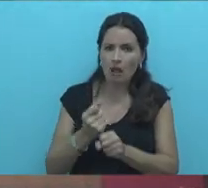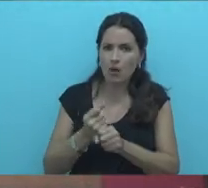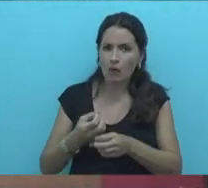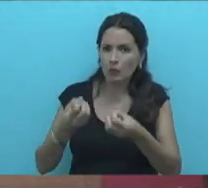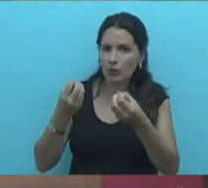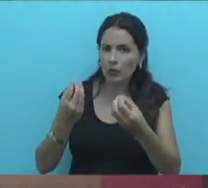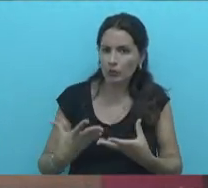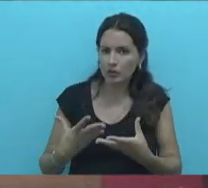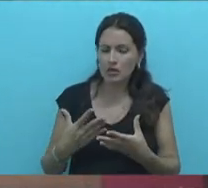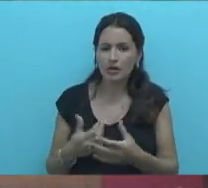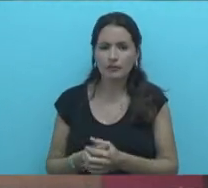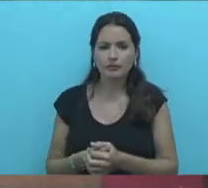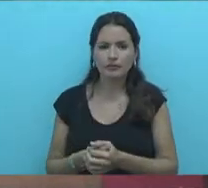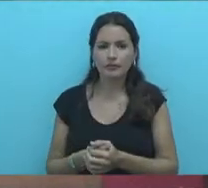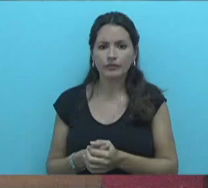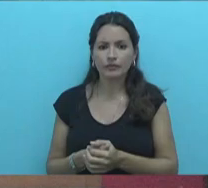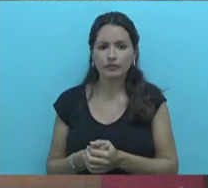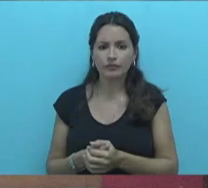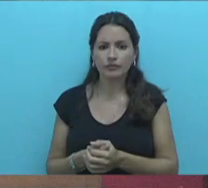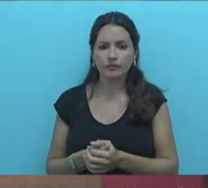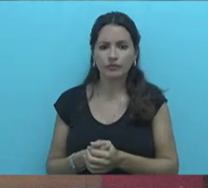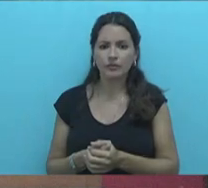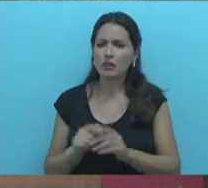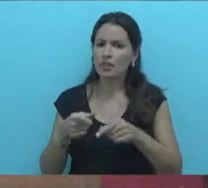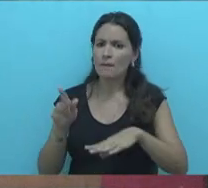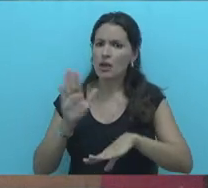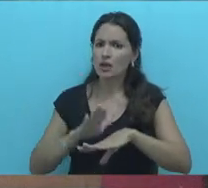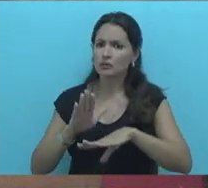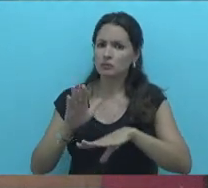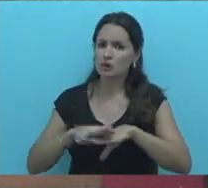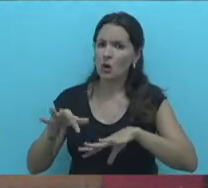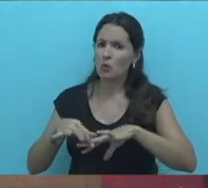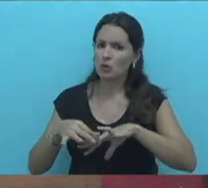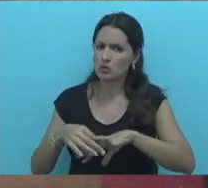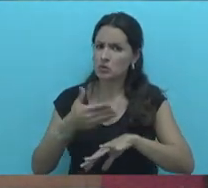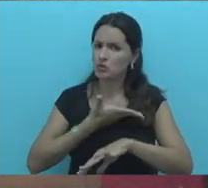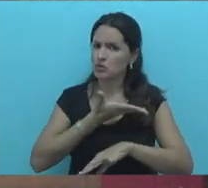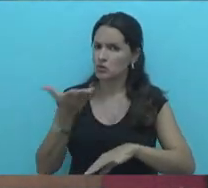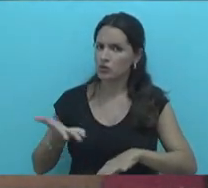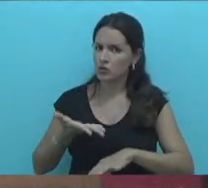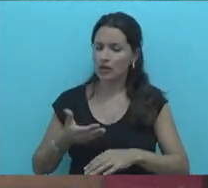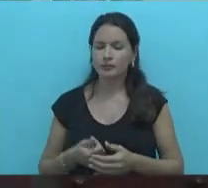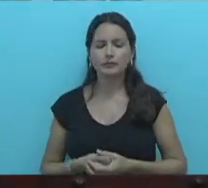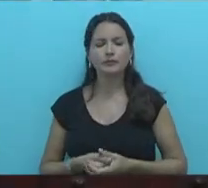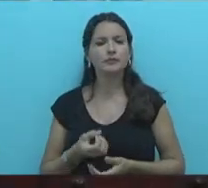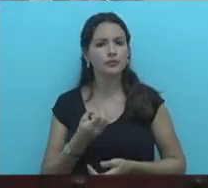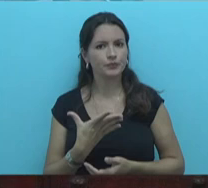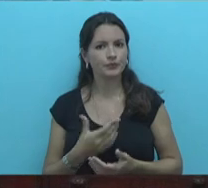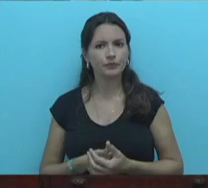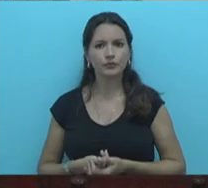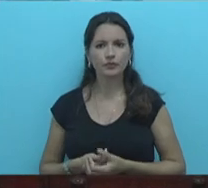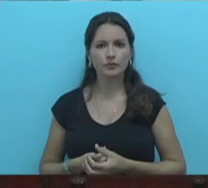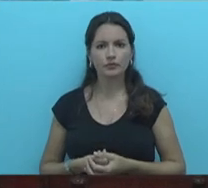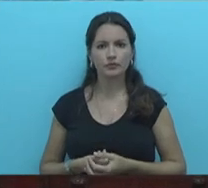en sus conocimientos, sino también hacia el compromiso hacia la sociedad, ¿no? Gracias. Gracias, diputado. Diputada Meyer, tiene uso de la